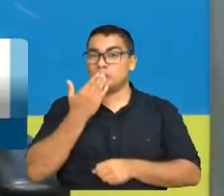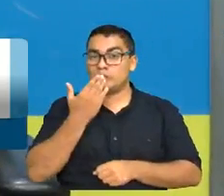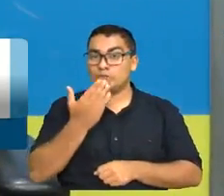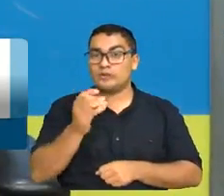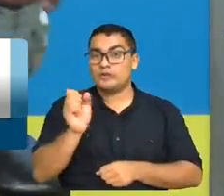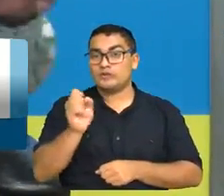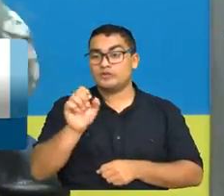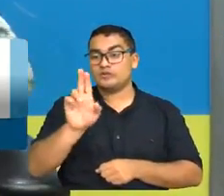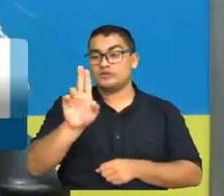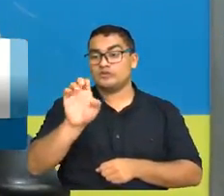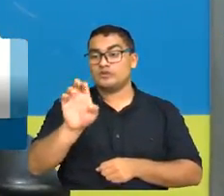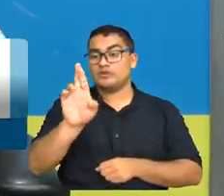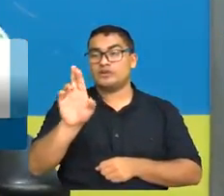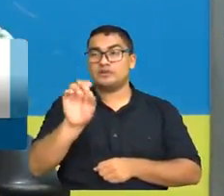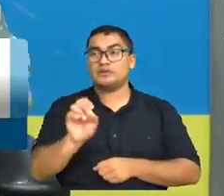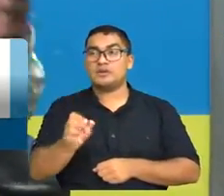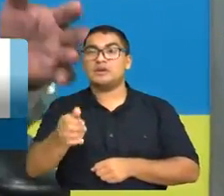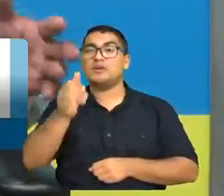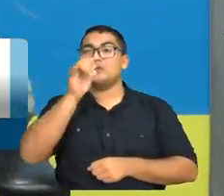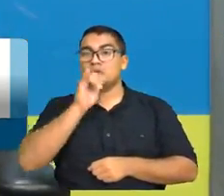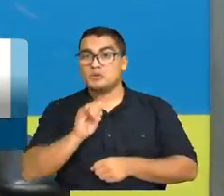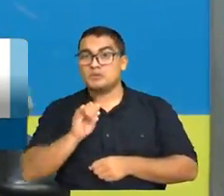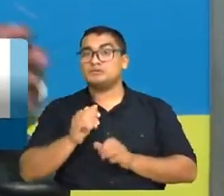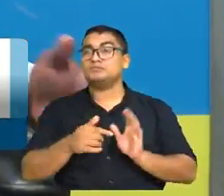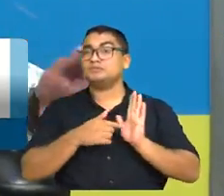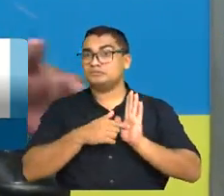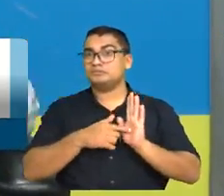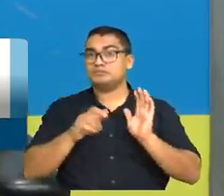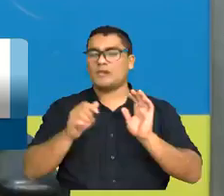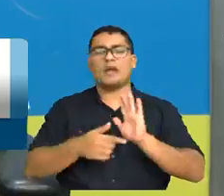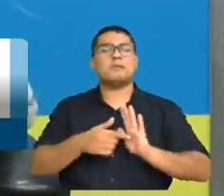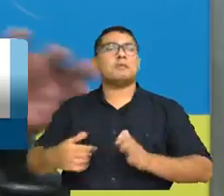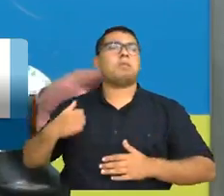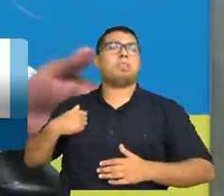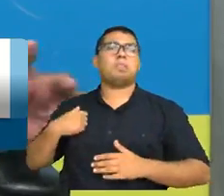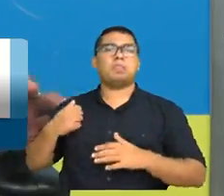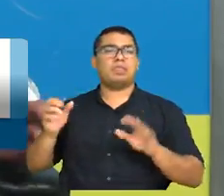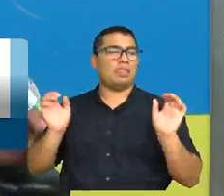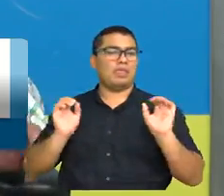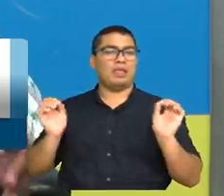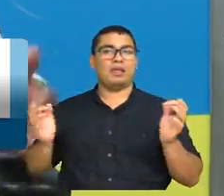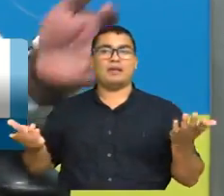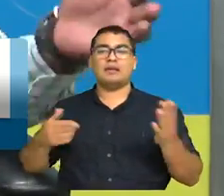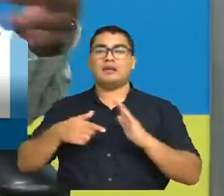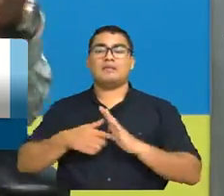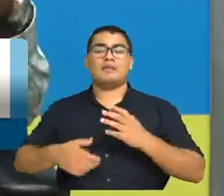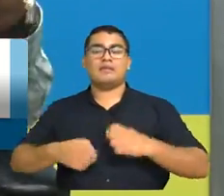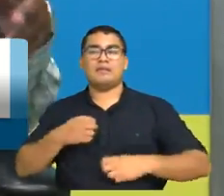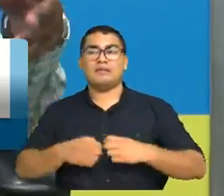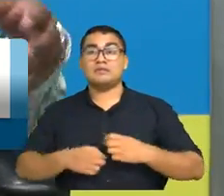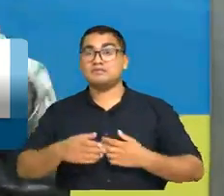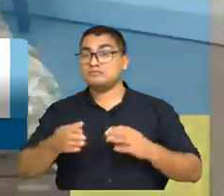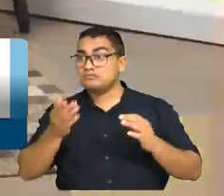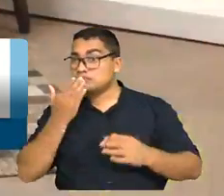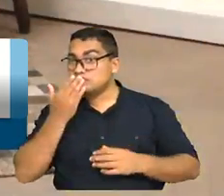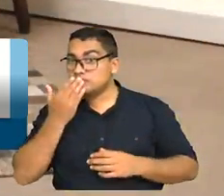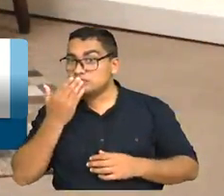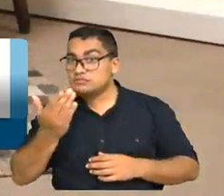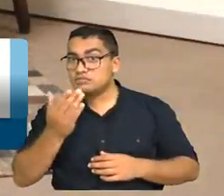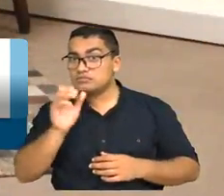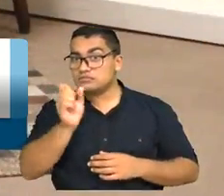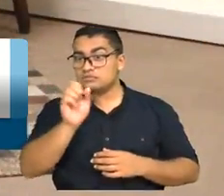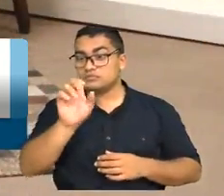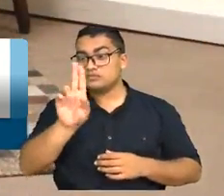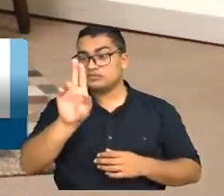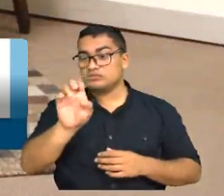cuando, doctora. No necesariamente porque tenemos diarrea o porque tenemos alguna infección o... Es bueno tomarlo, ¿ven? Para